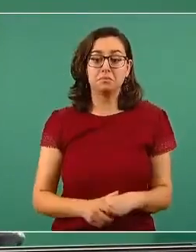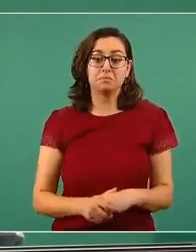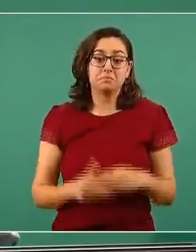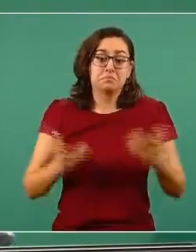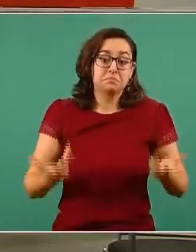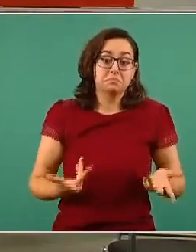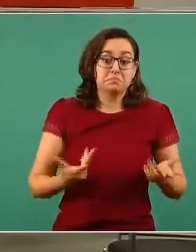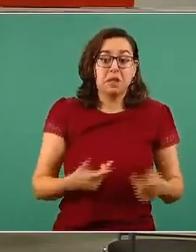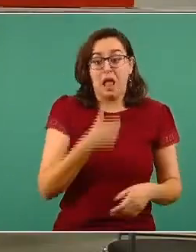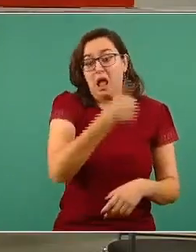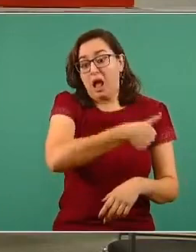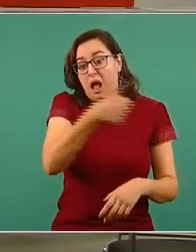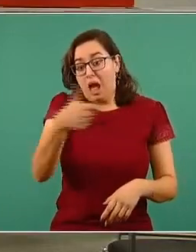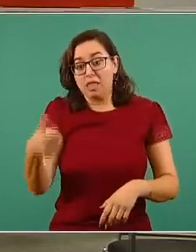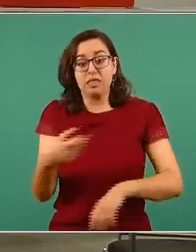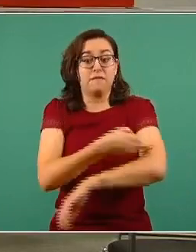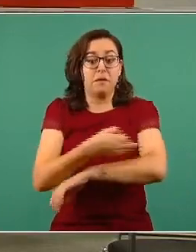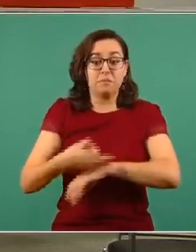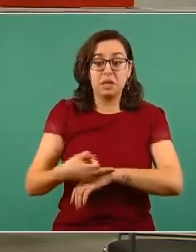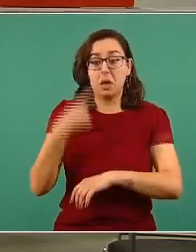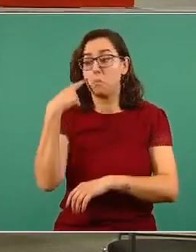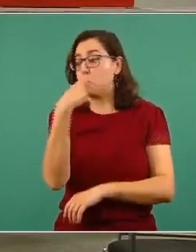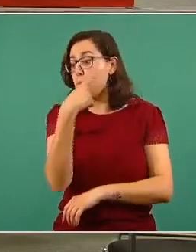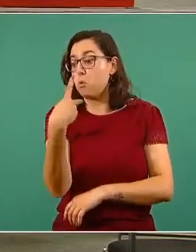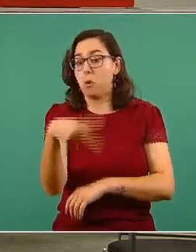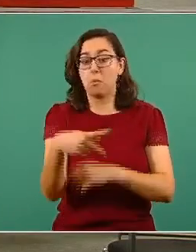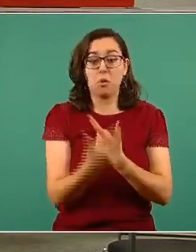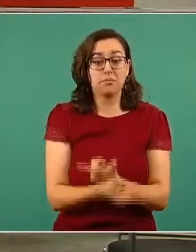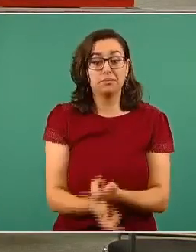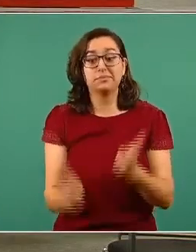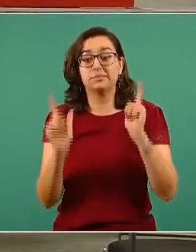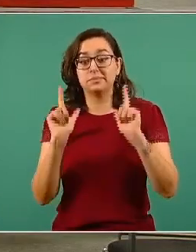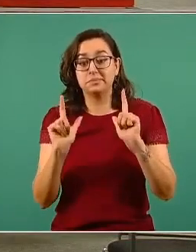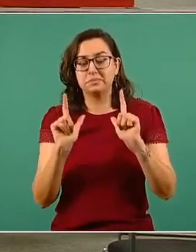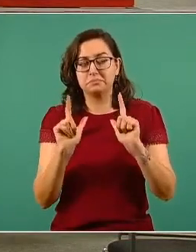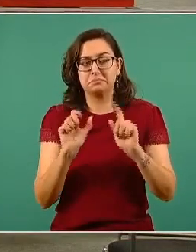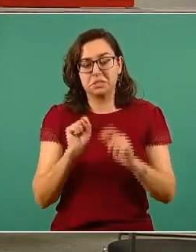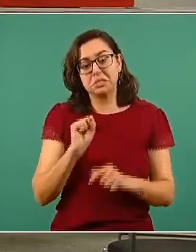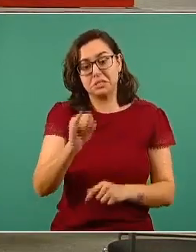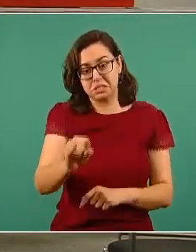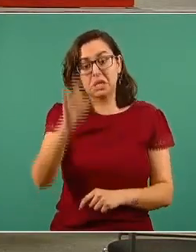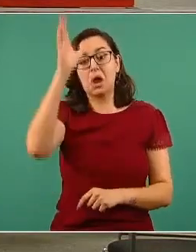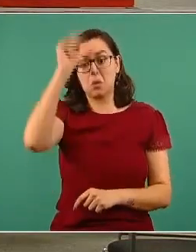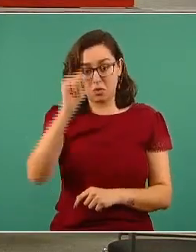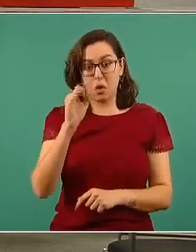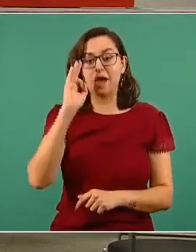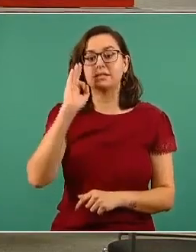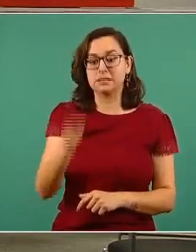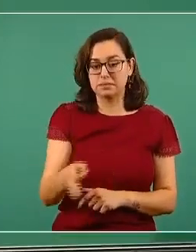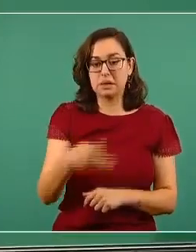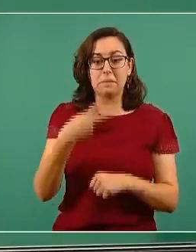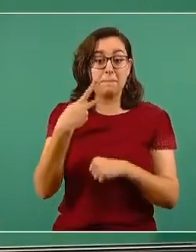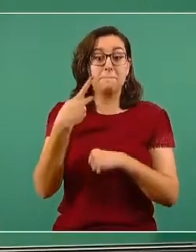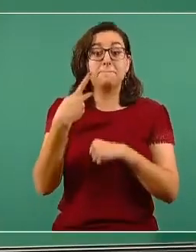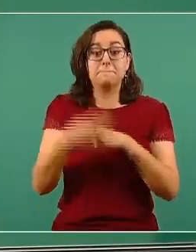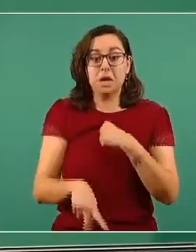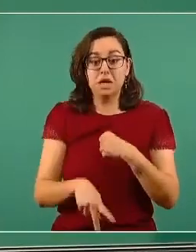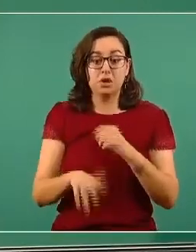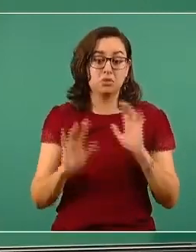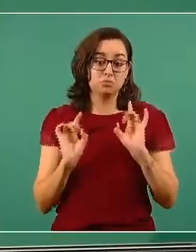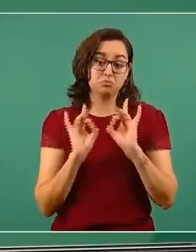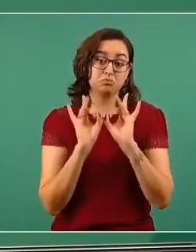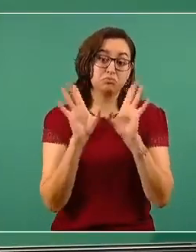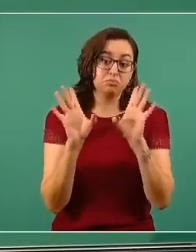cada familia libremente decide, asume el riesgo que pudiera implicar cualquier situación no